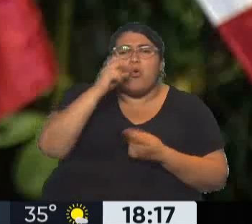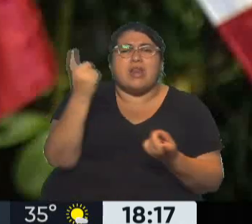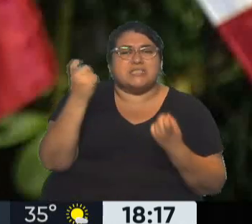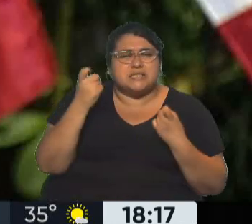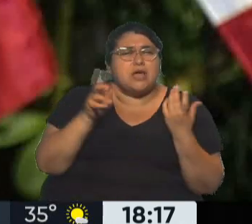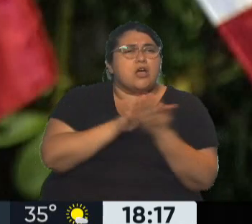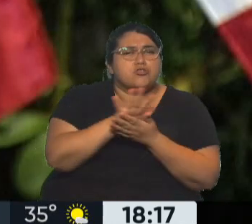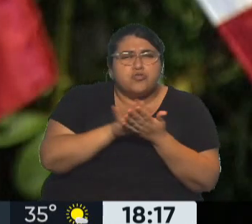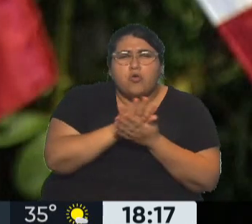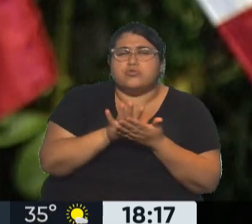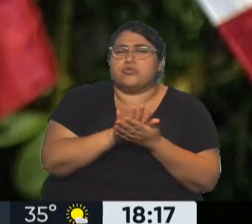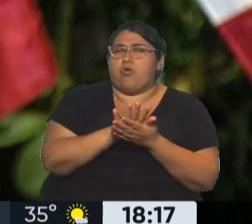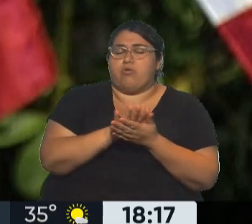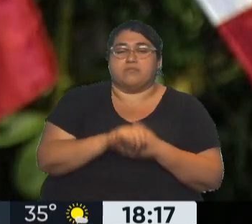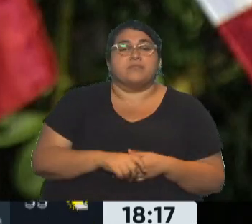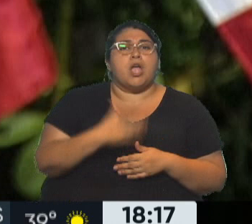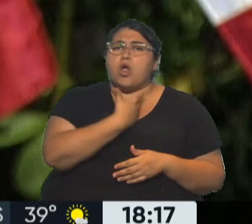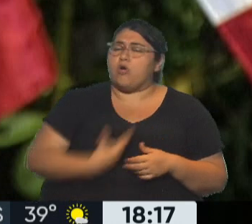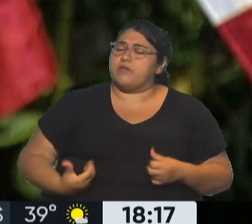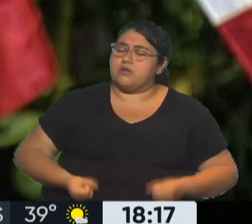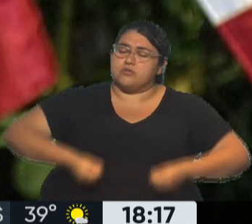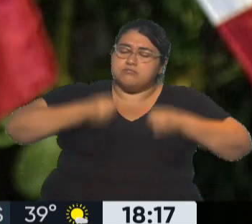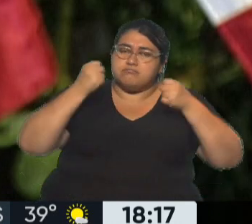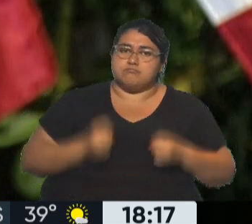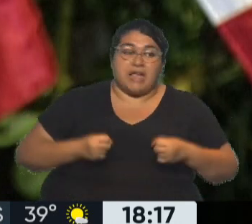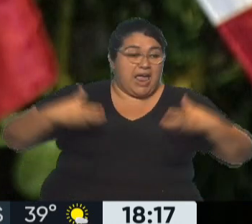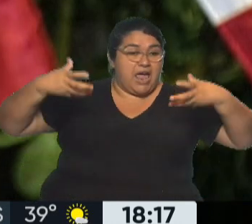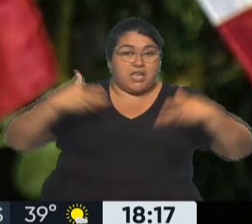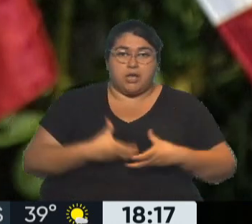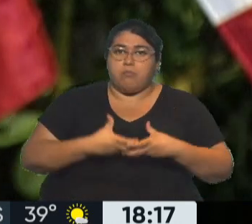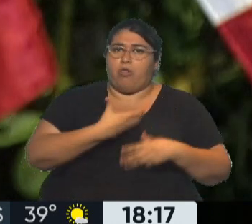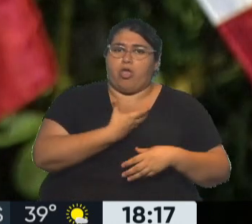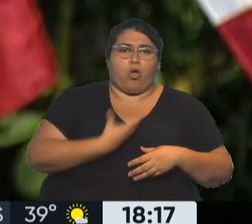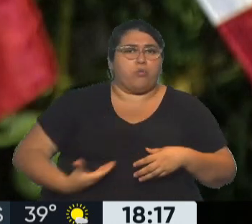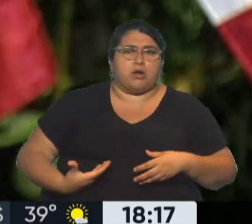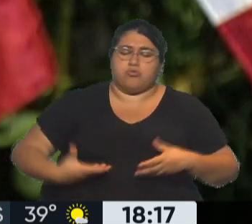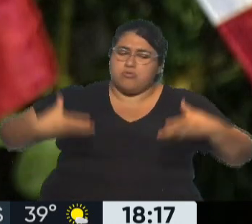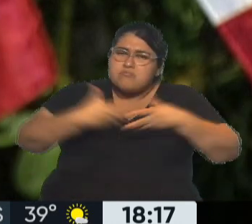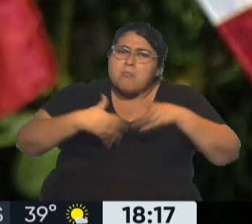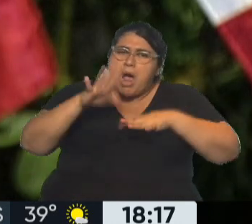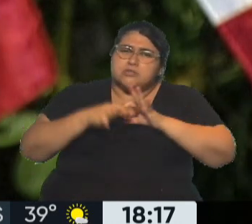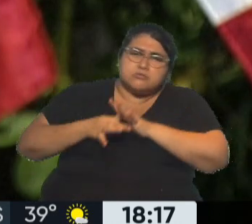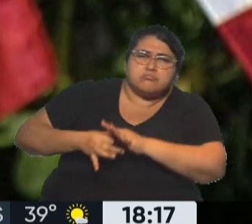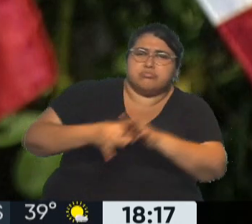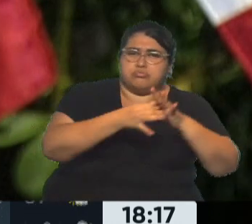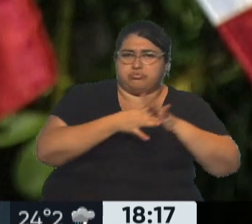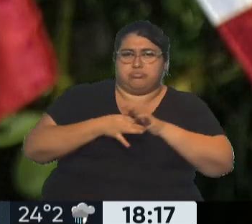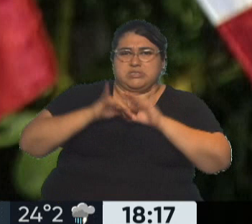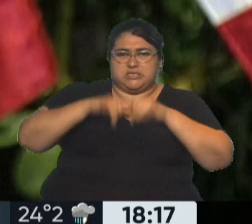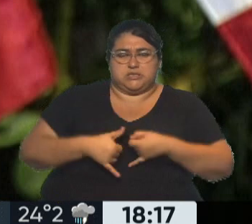aguas. El gobierno está firme y su gabinete más unido que nunca.